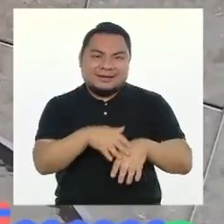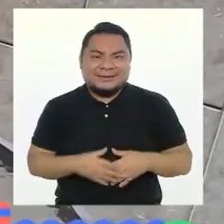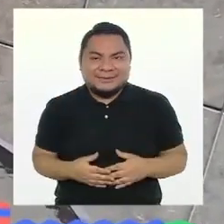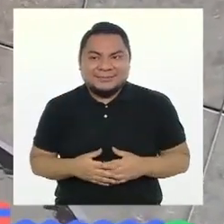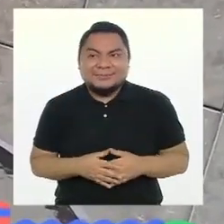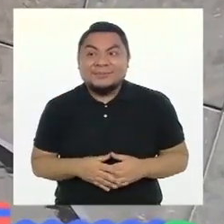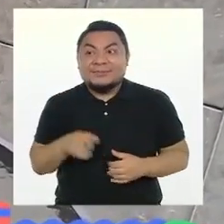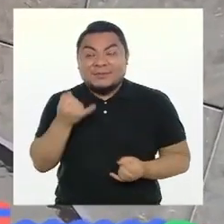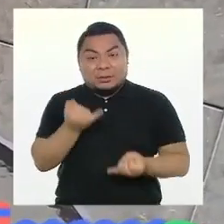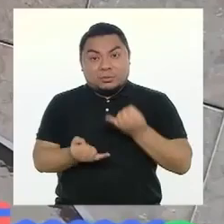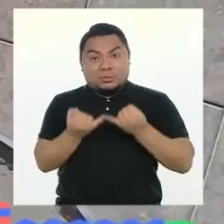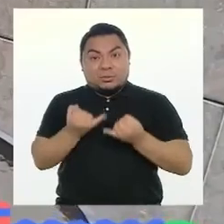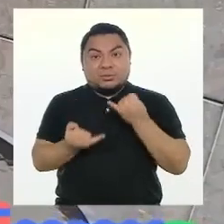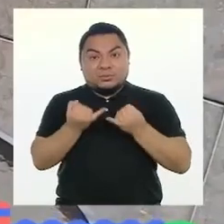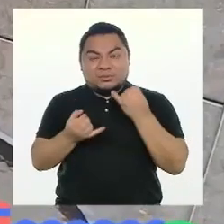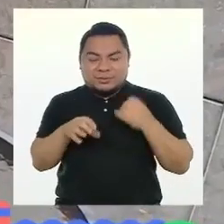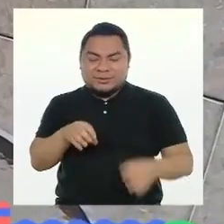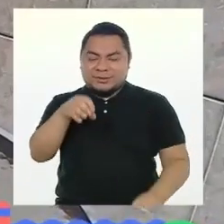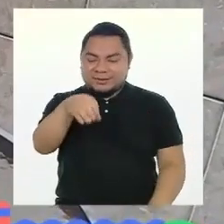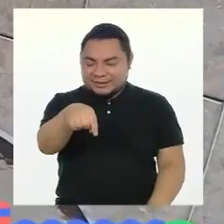a poner aquí,